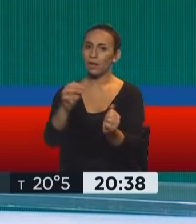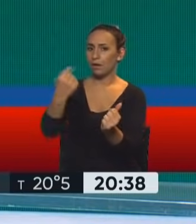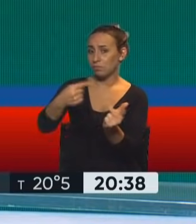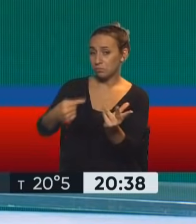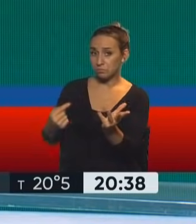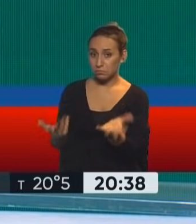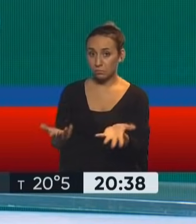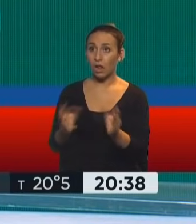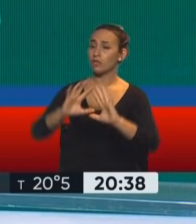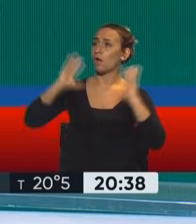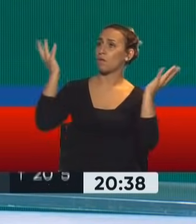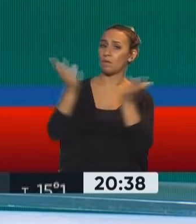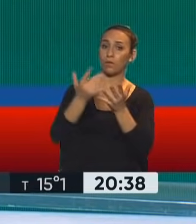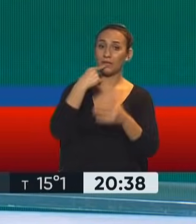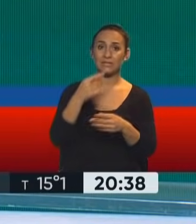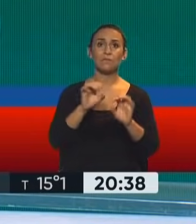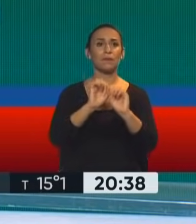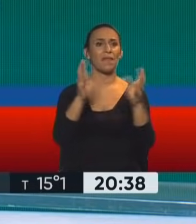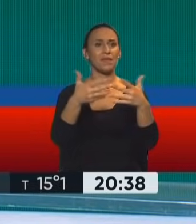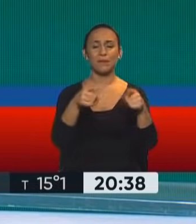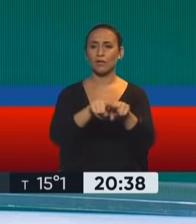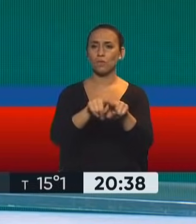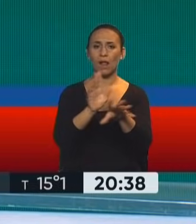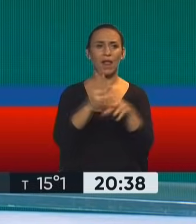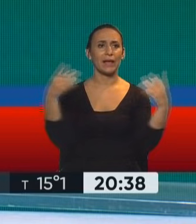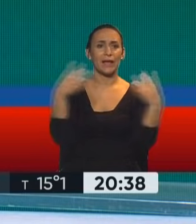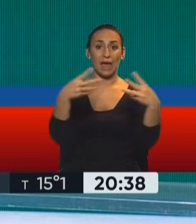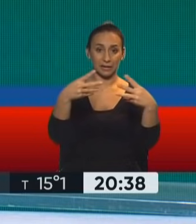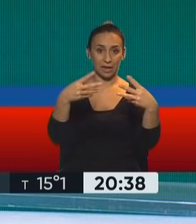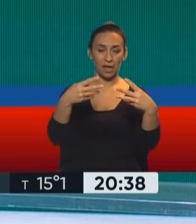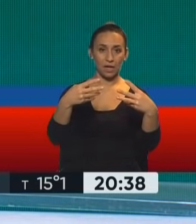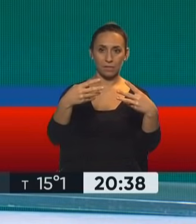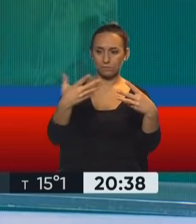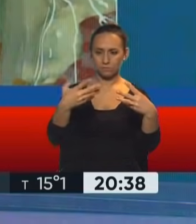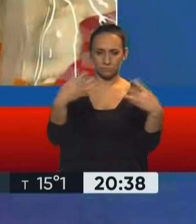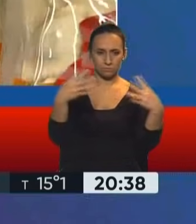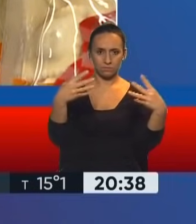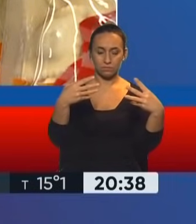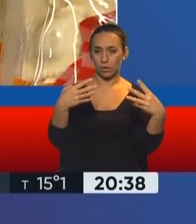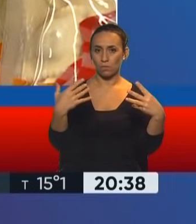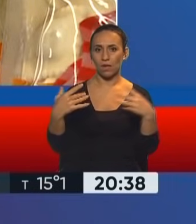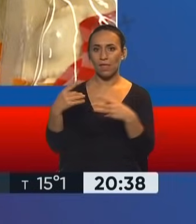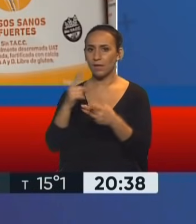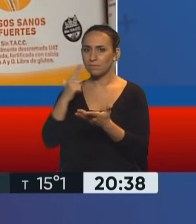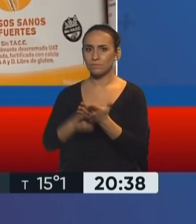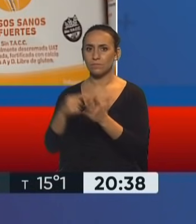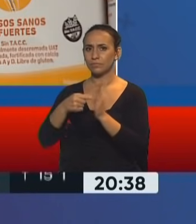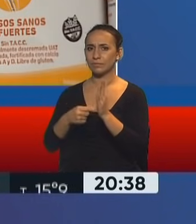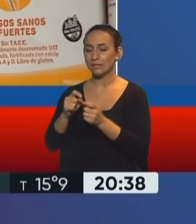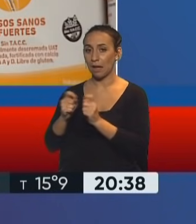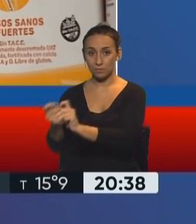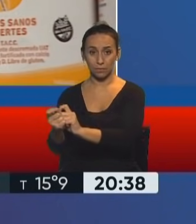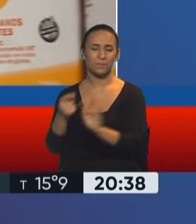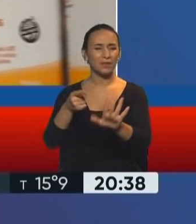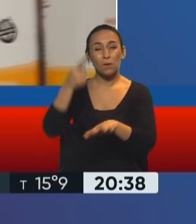en el mundo compararon con una situación de guerra, cuando uno puede llevar adelante esos cambios, ¿cuándo si no? Si vos pensás que la